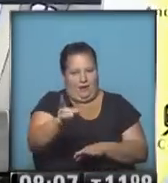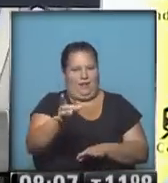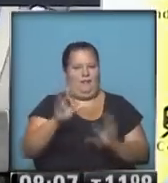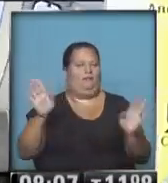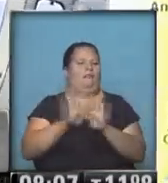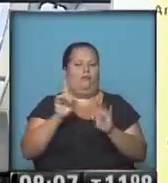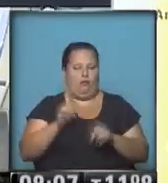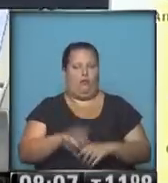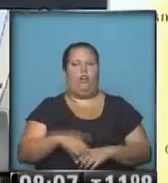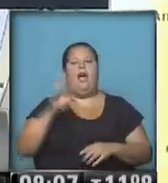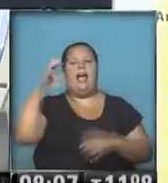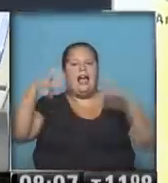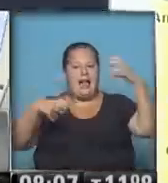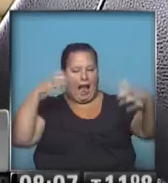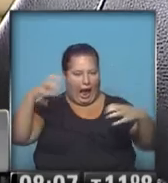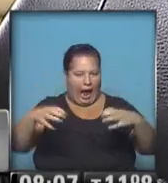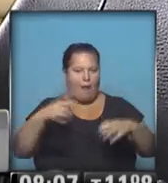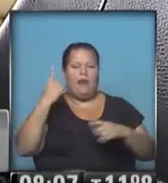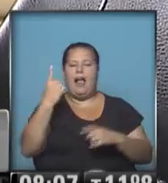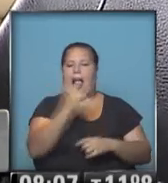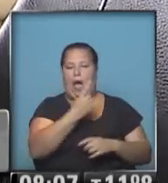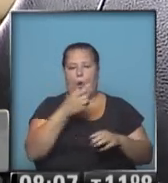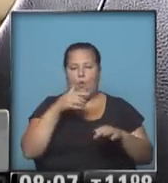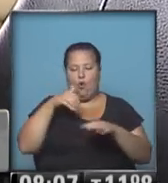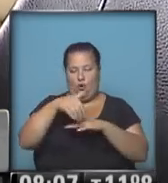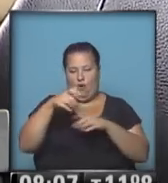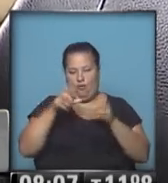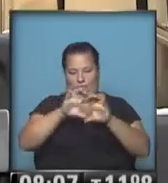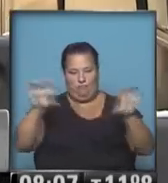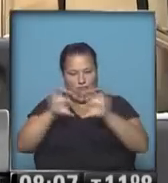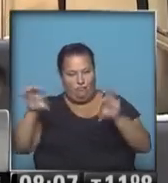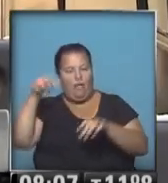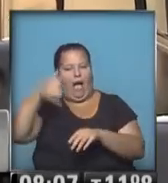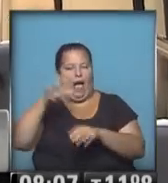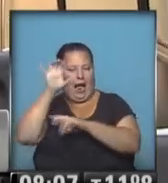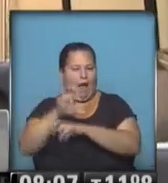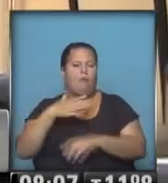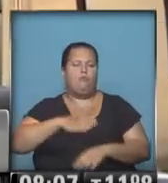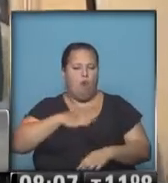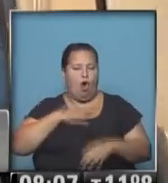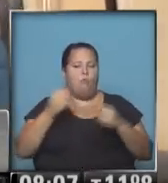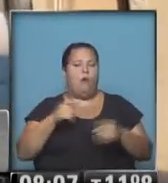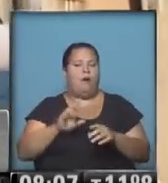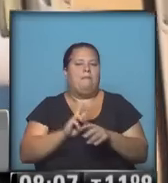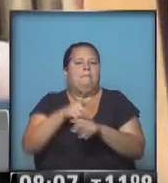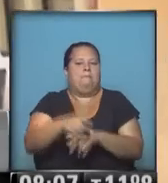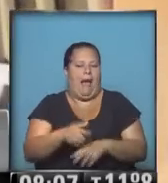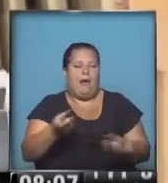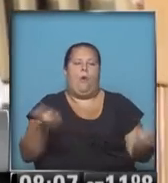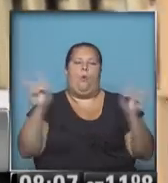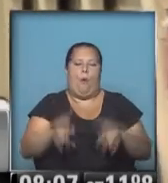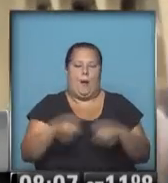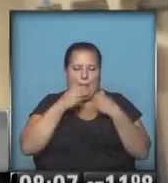cerradas. Tienen cámaras en cada uno de los coches. Así que la verdad que estamos muy contentos porque es un paso adelante en la